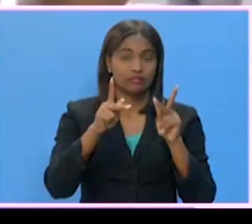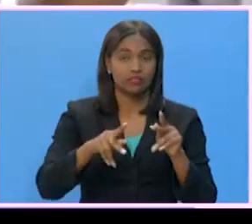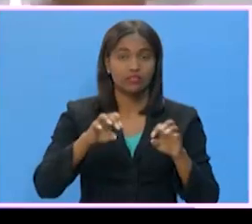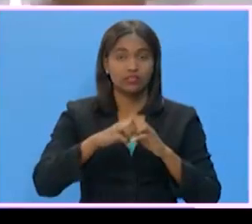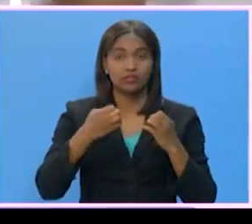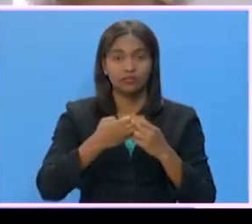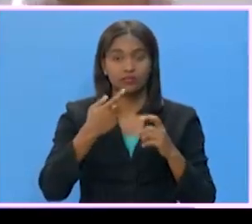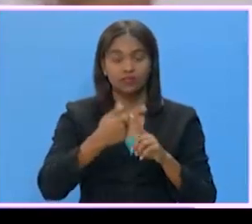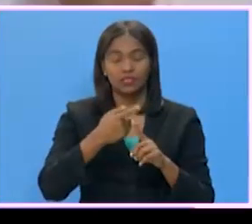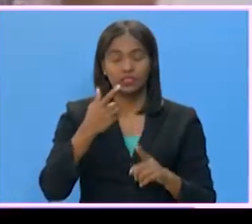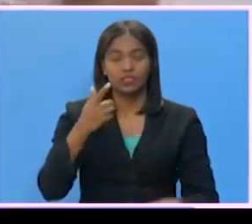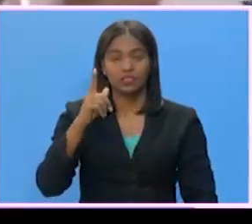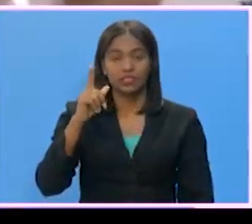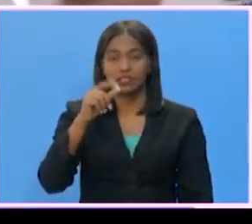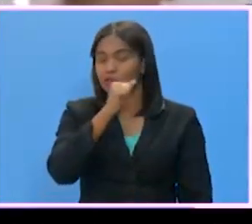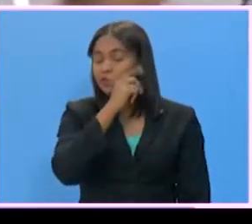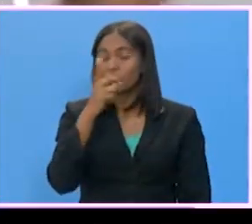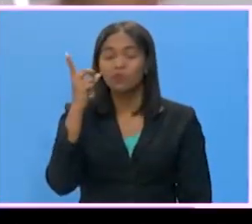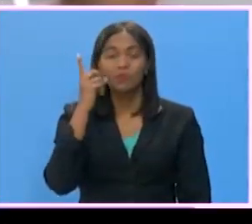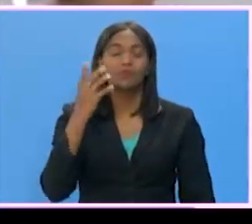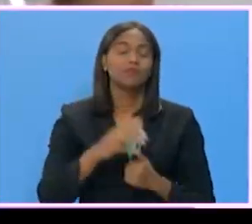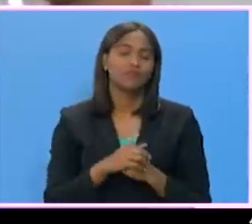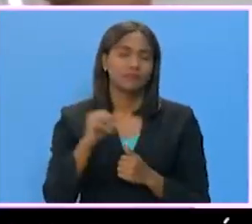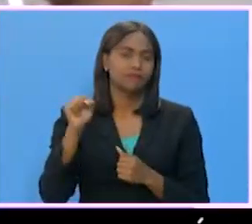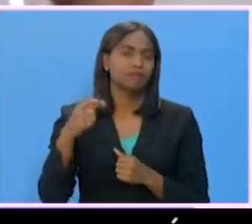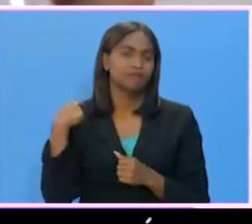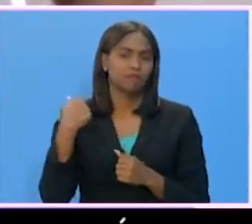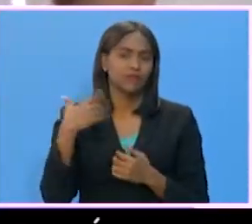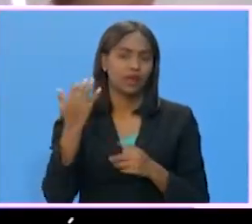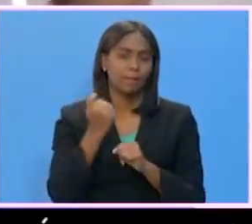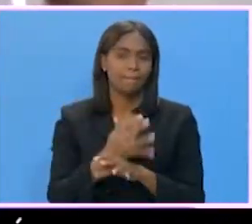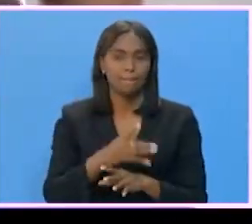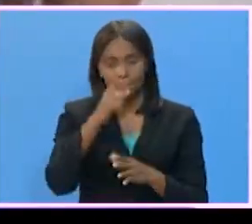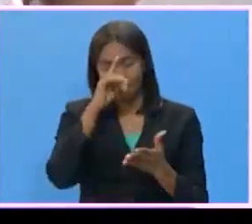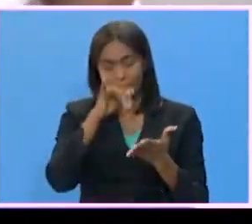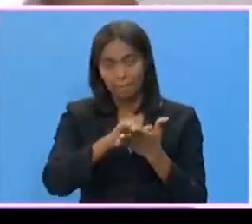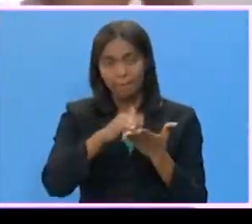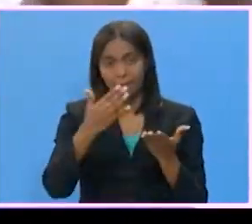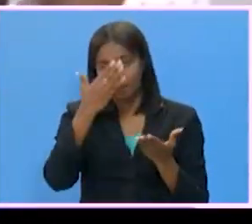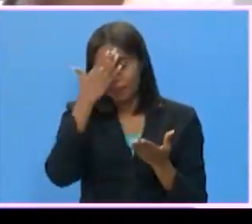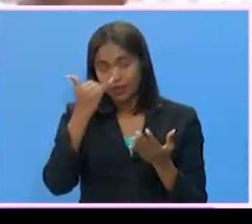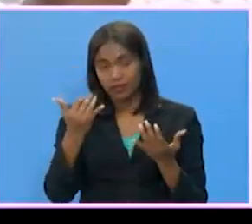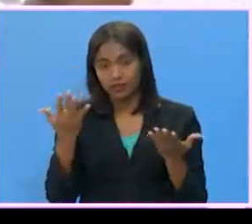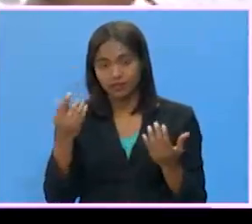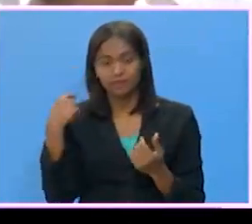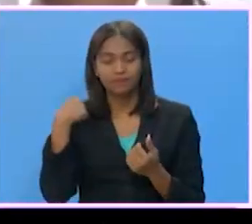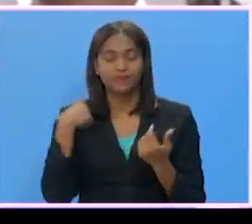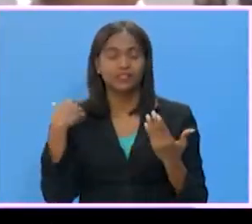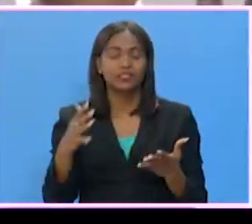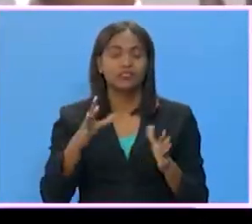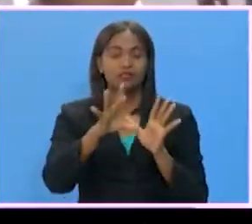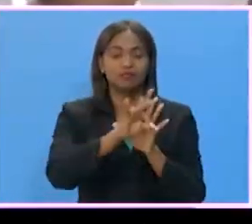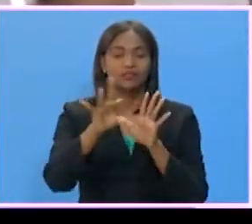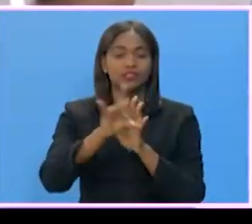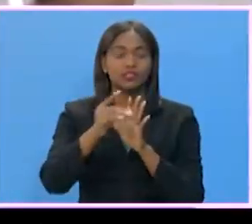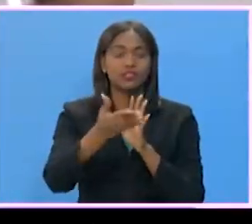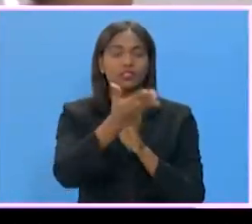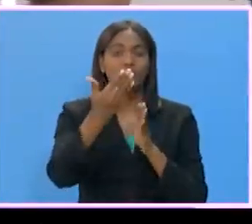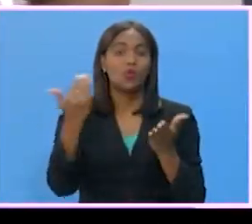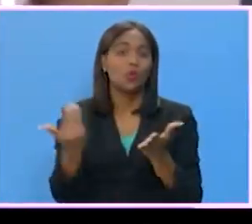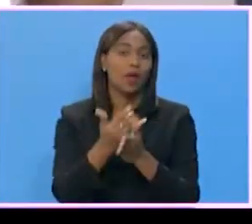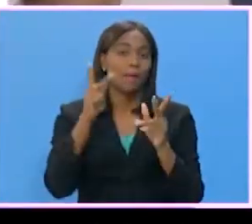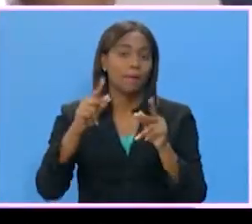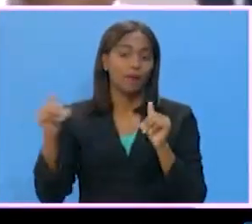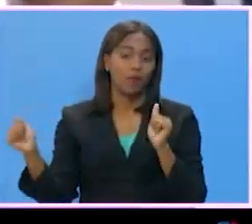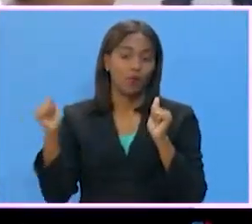de los Leones de Santo Domingo para esta temporada. Sí, nos hemos estado preparando para esa transición, ya que hemos escogido unos cuantos jugadores nuevos ahora junto